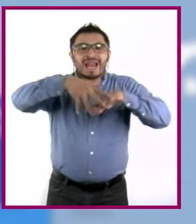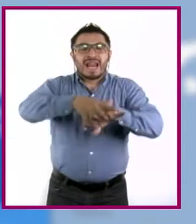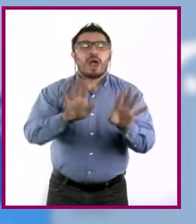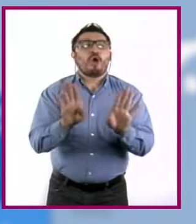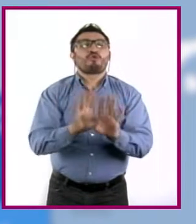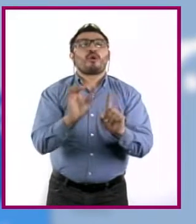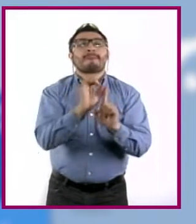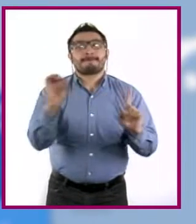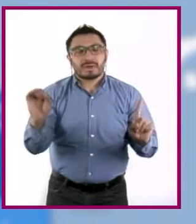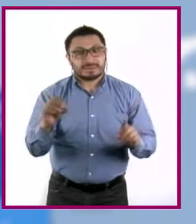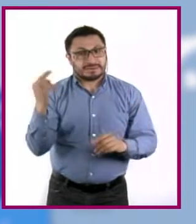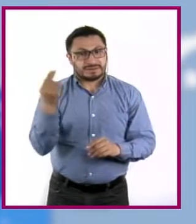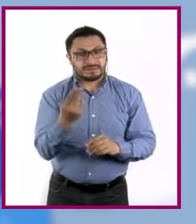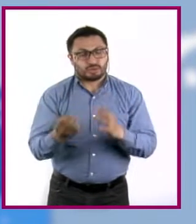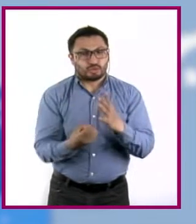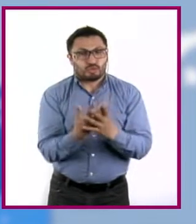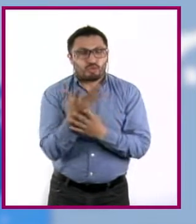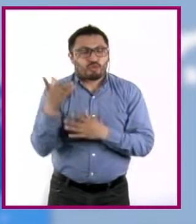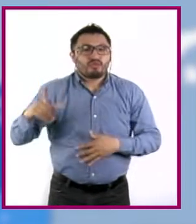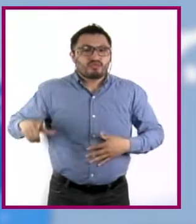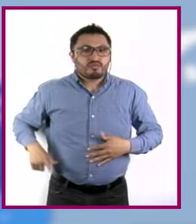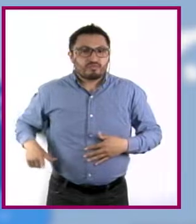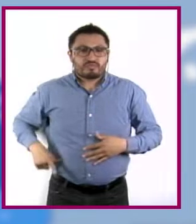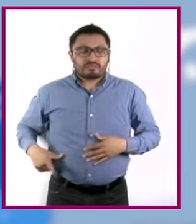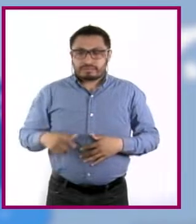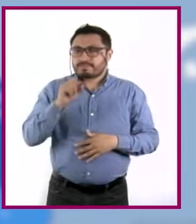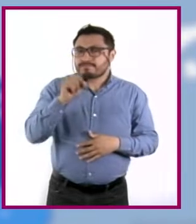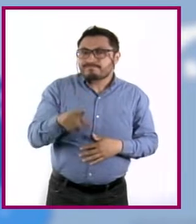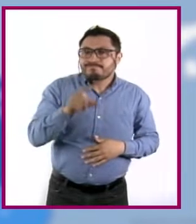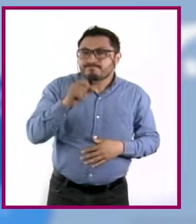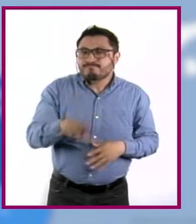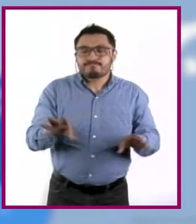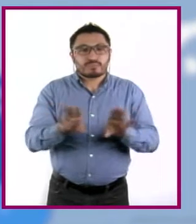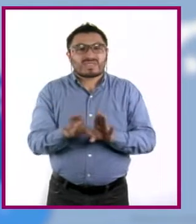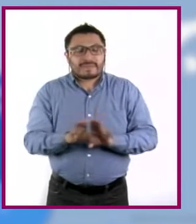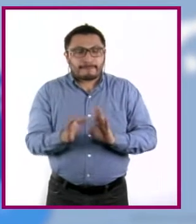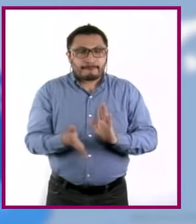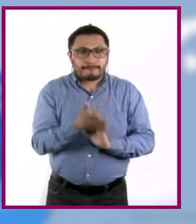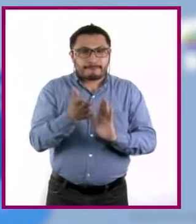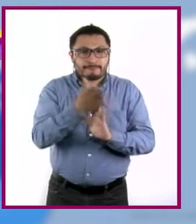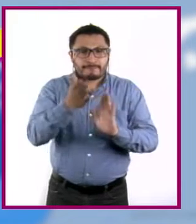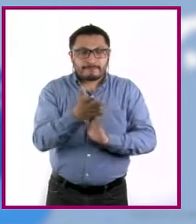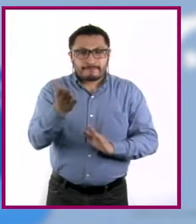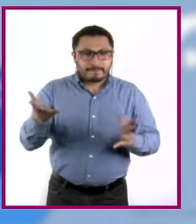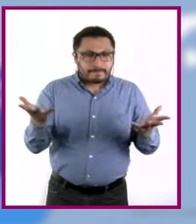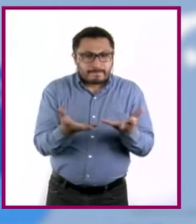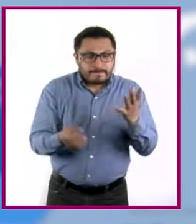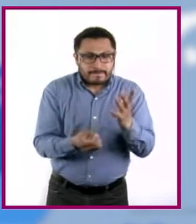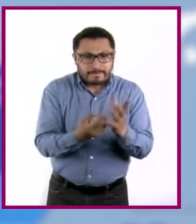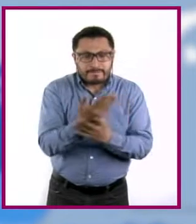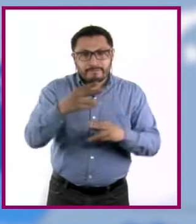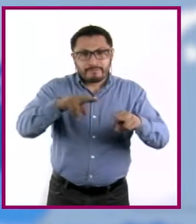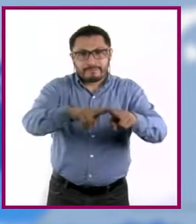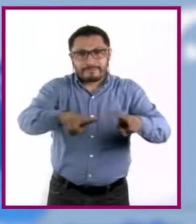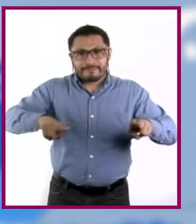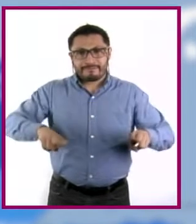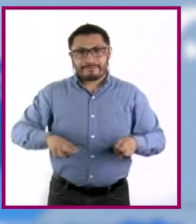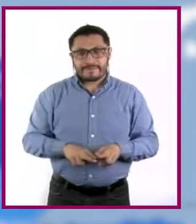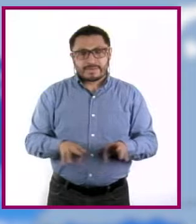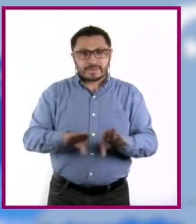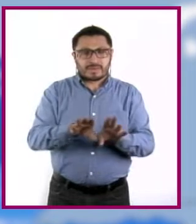necesario formar un nuevo Estado, que al mismo tiempo diera pie a la construcción de una nación, entendida como